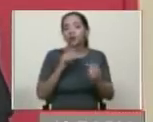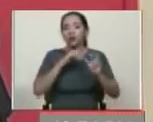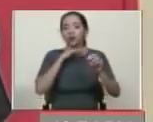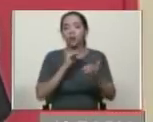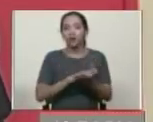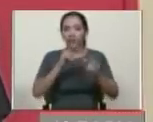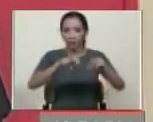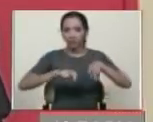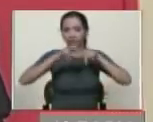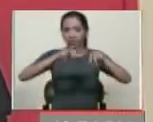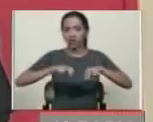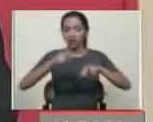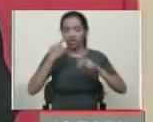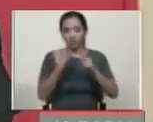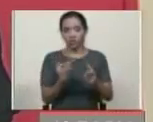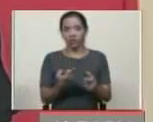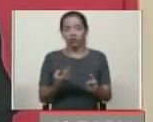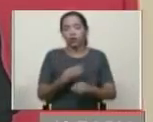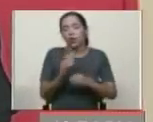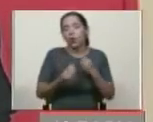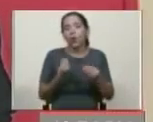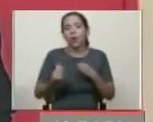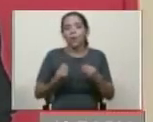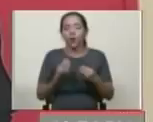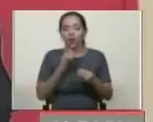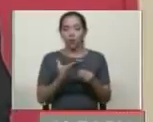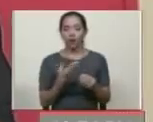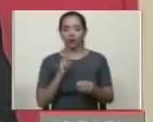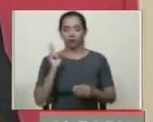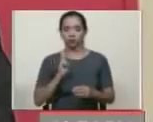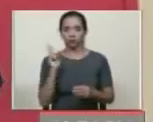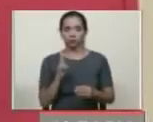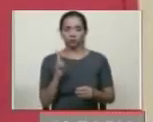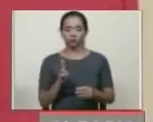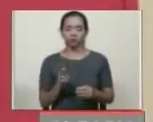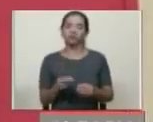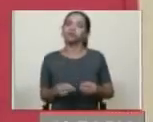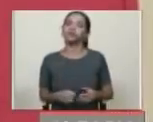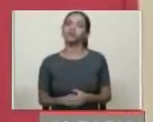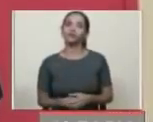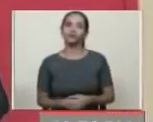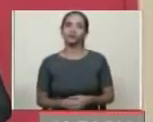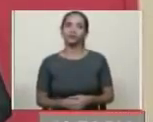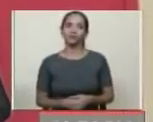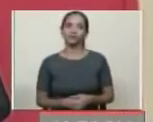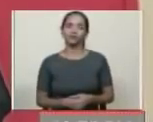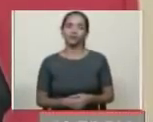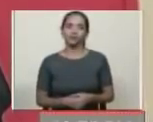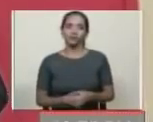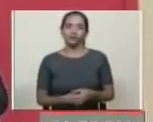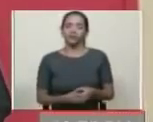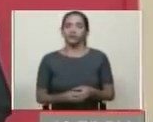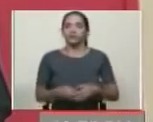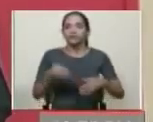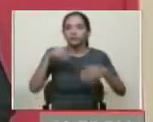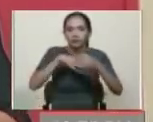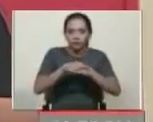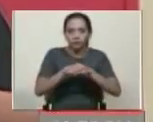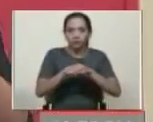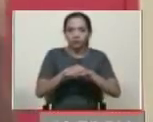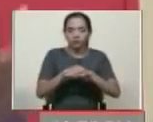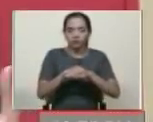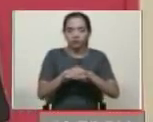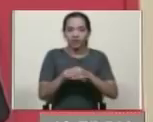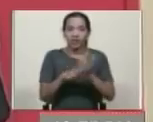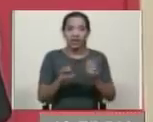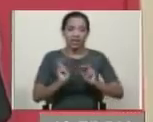Y hemos visto cómo precisamente la buena utilización de un hashtag, entonces, aterriza en un resultado concreto. En el caso de los campesinos, bueno, es